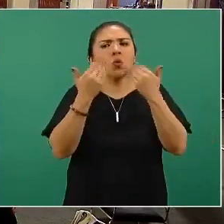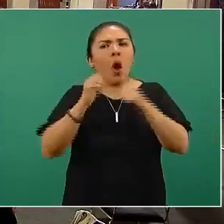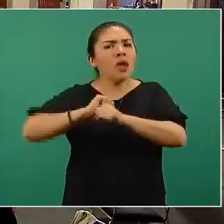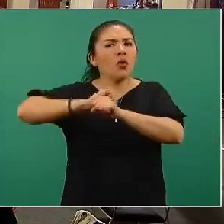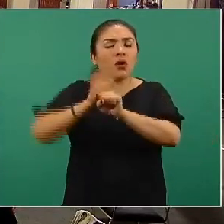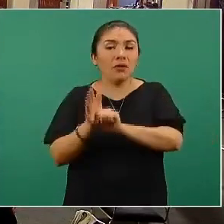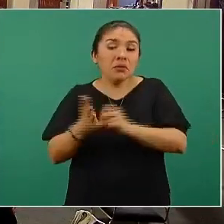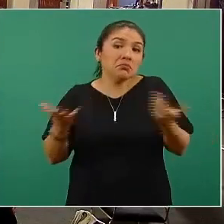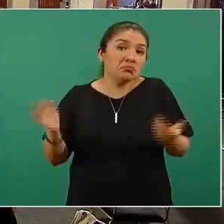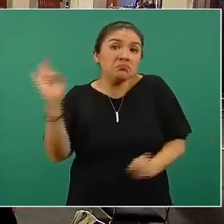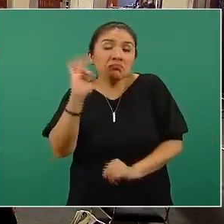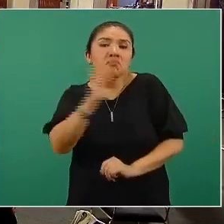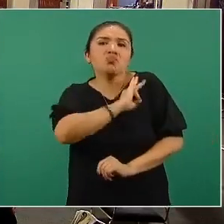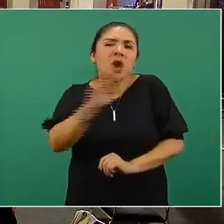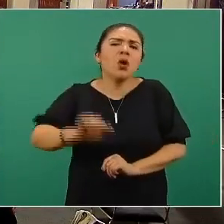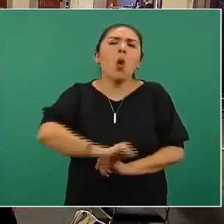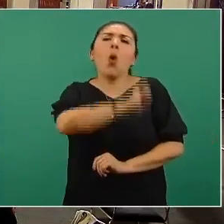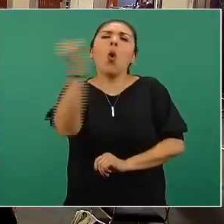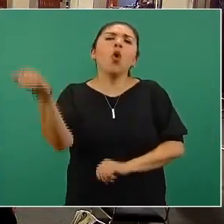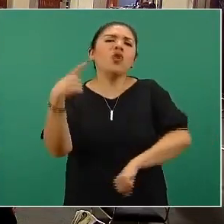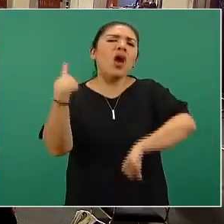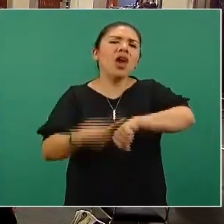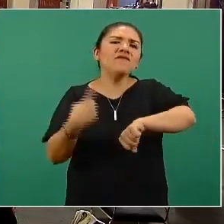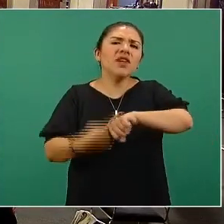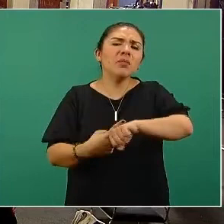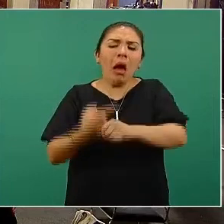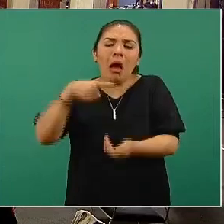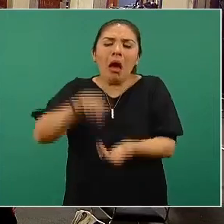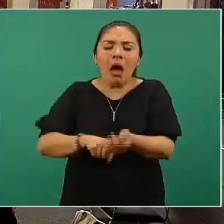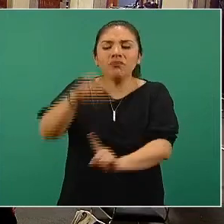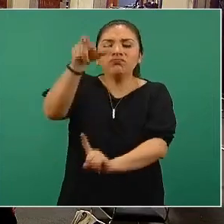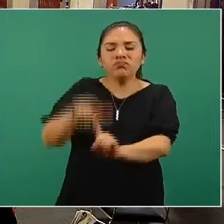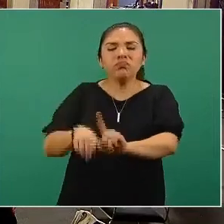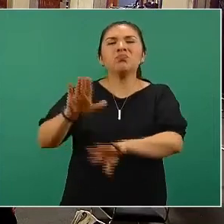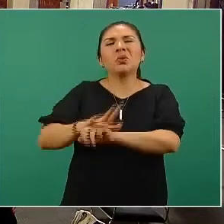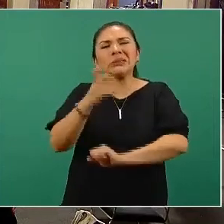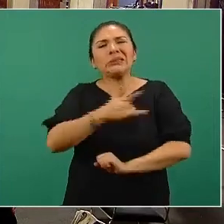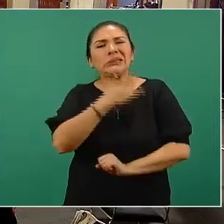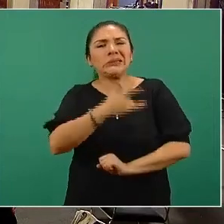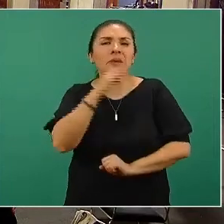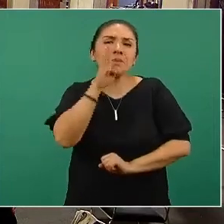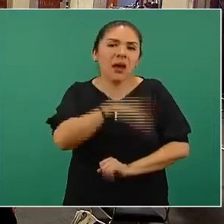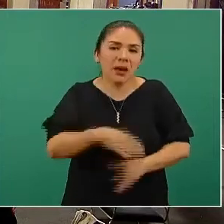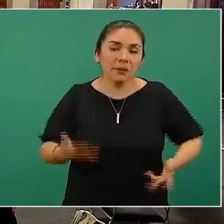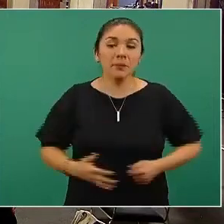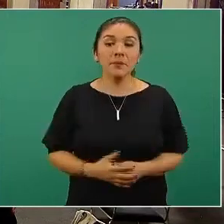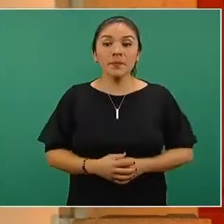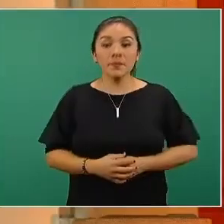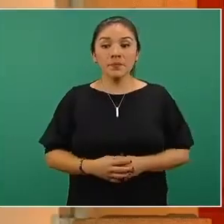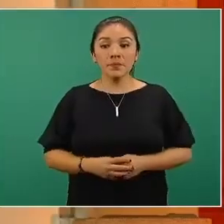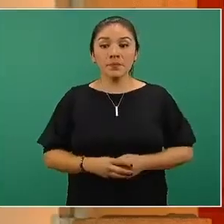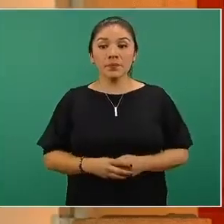es muy probable que pudieran tener cualquier otra etiología que pudiera explicar los síntomas. La siguiente, por favor.